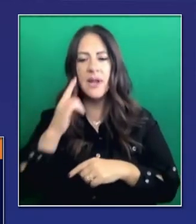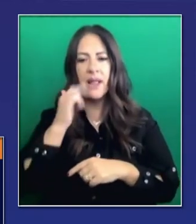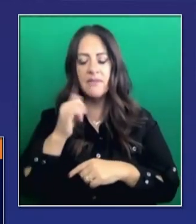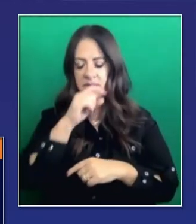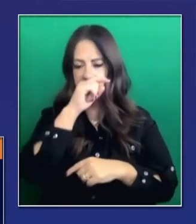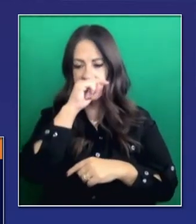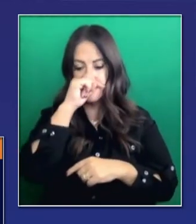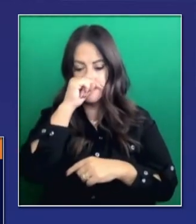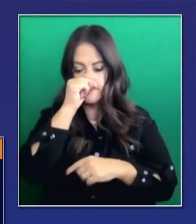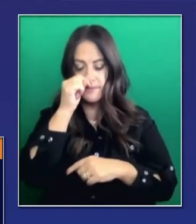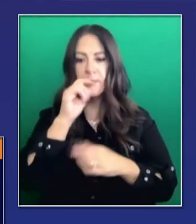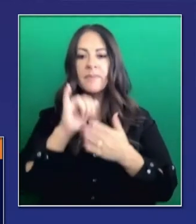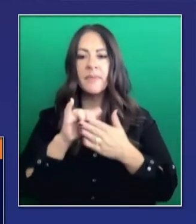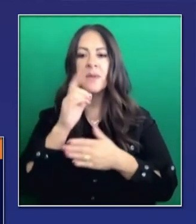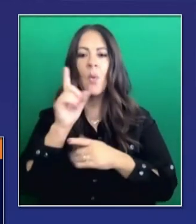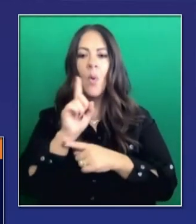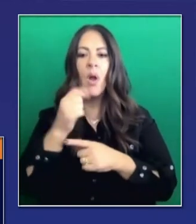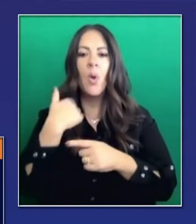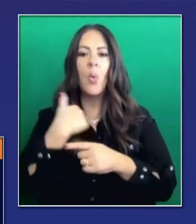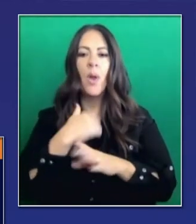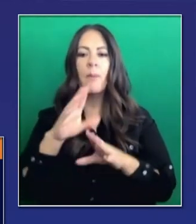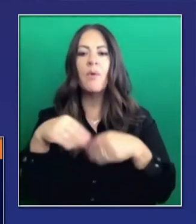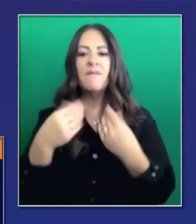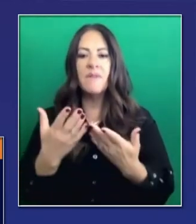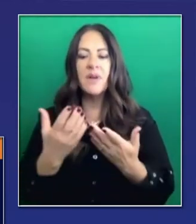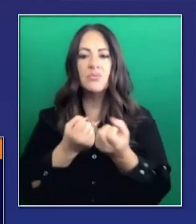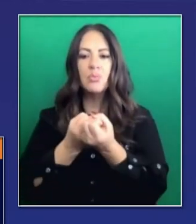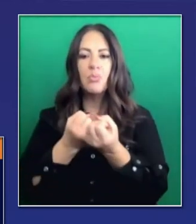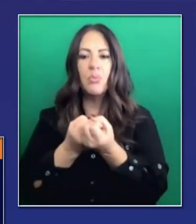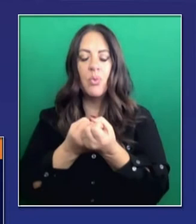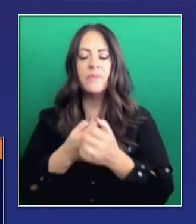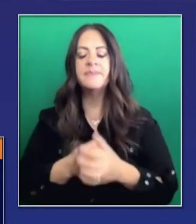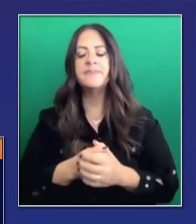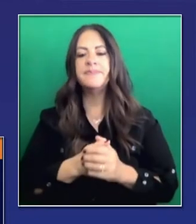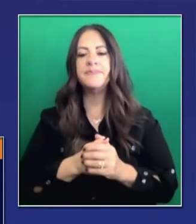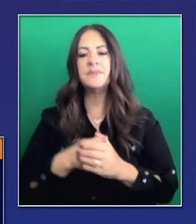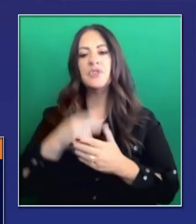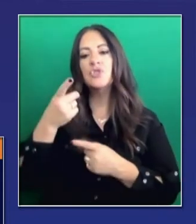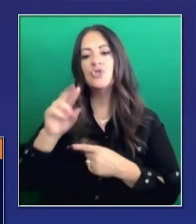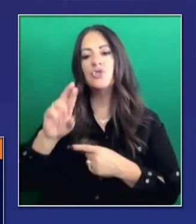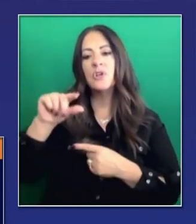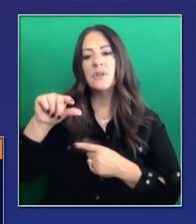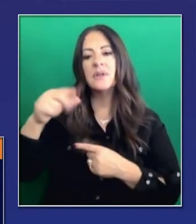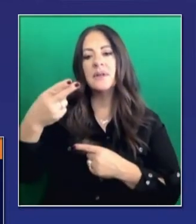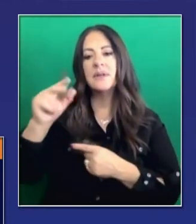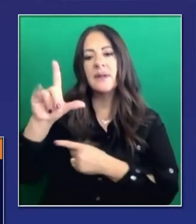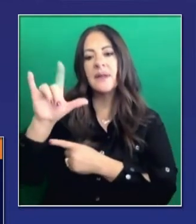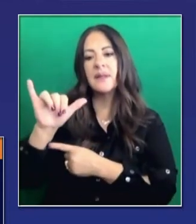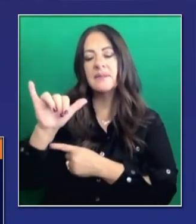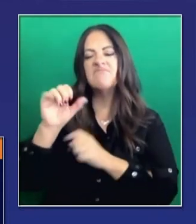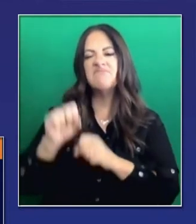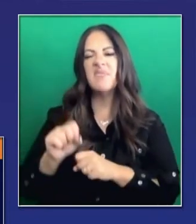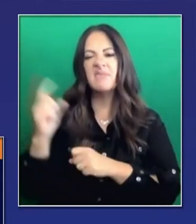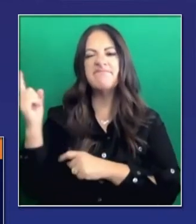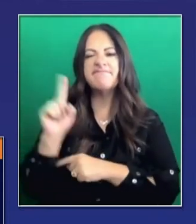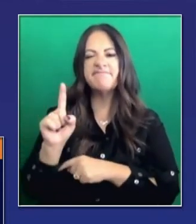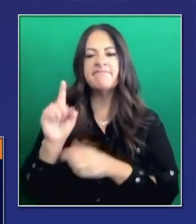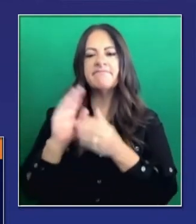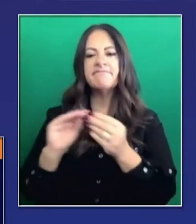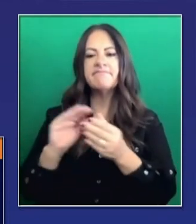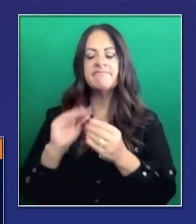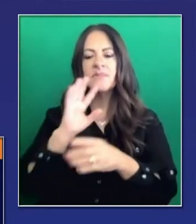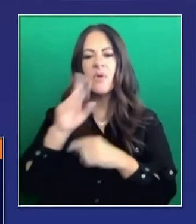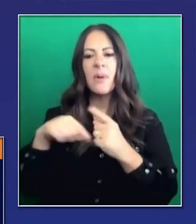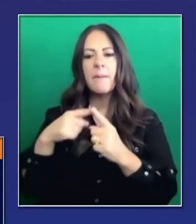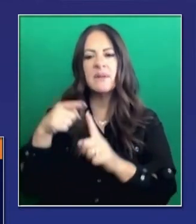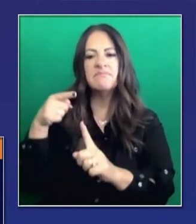ejemplos específicos en donde damos apoyo suplementario. Doctor Galdi, tal vez pueda usted explicar un poco más a fondo lo